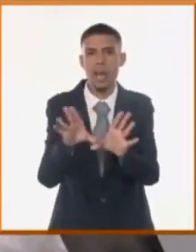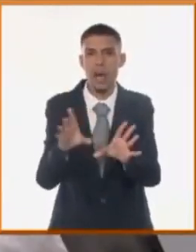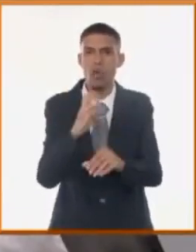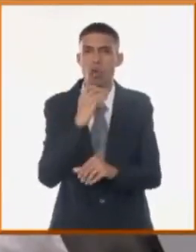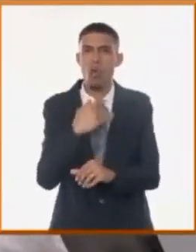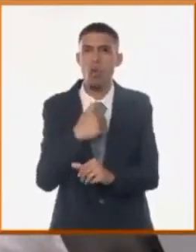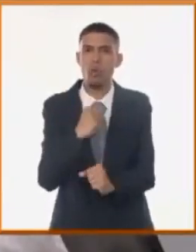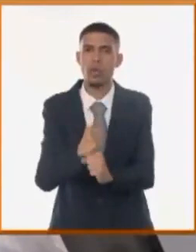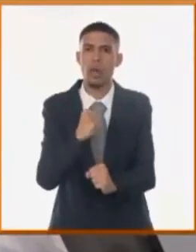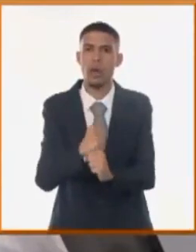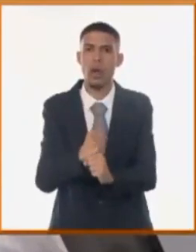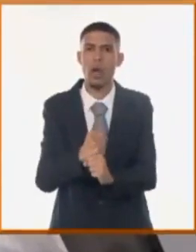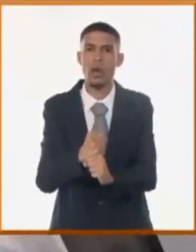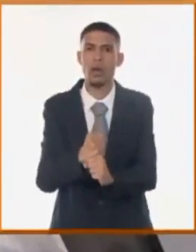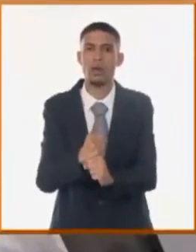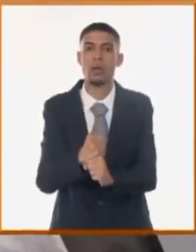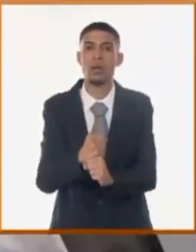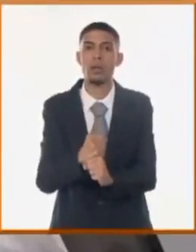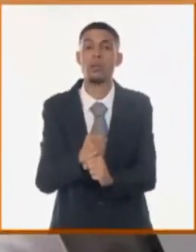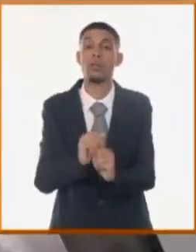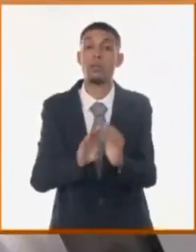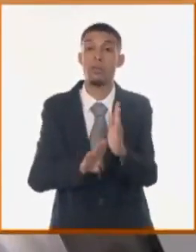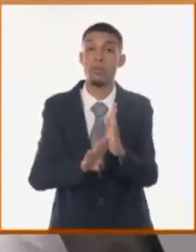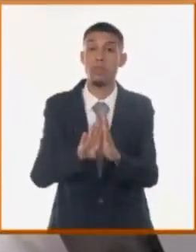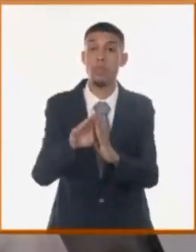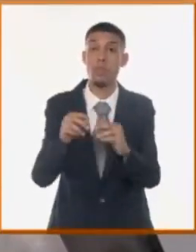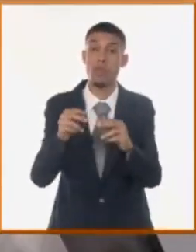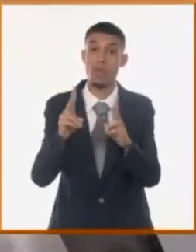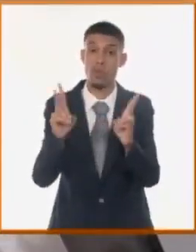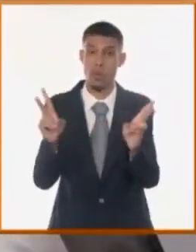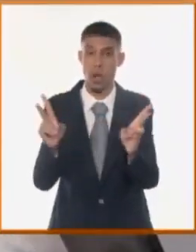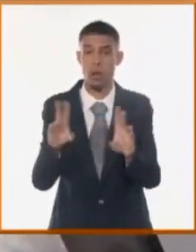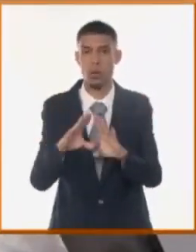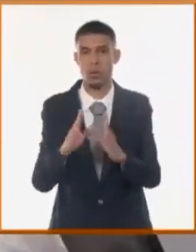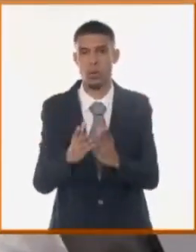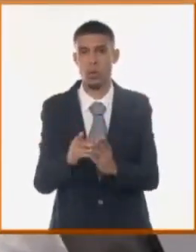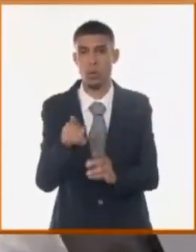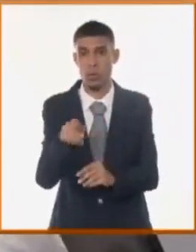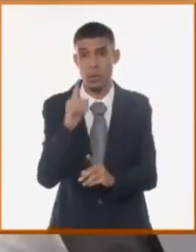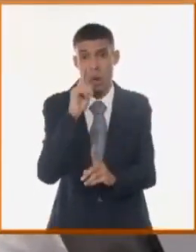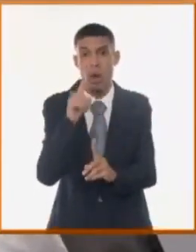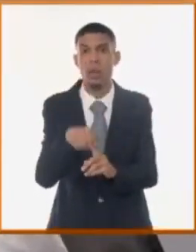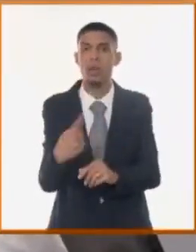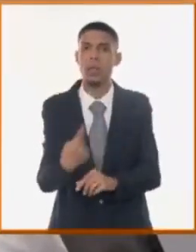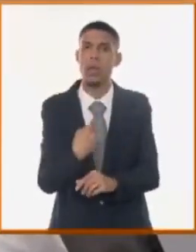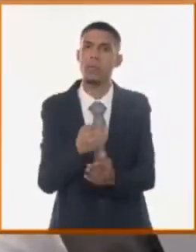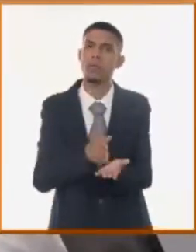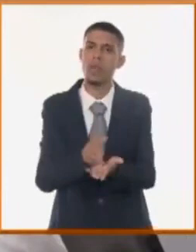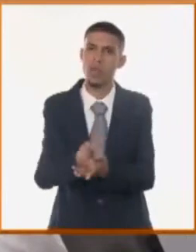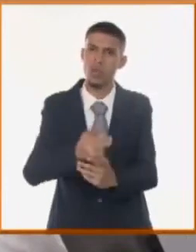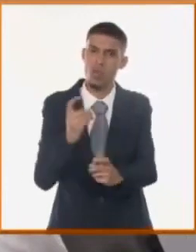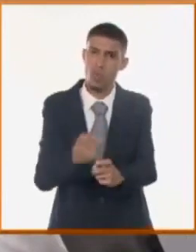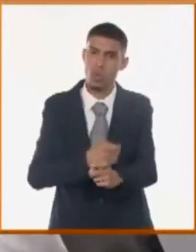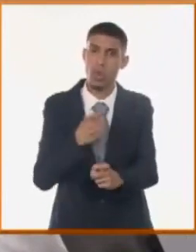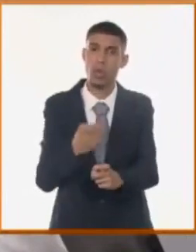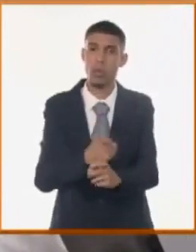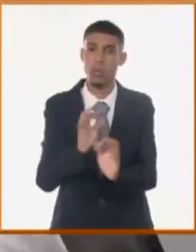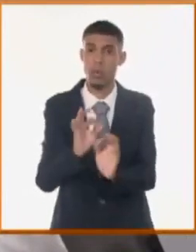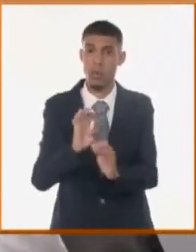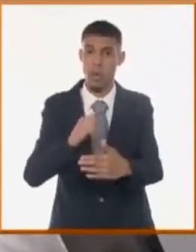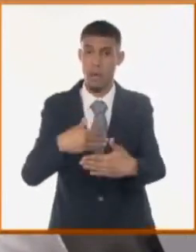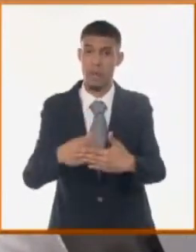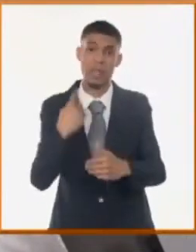crecer profesionalmente, es algo de con lo cual es el reto que debemos enfrentar y asumir desde DESOF para este